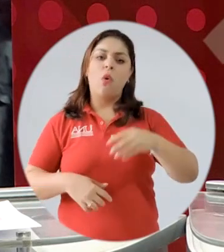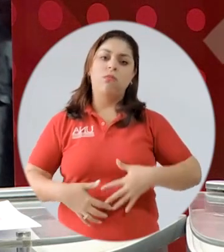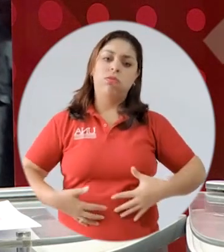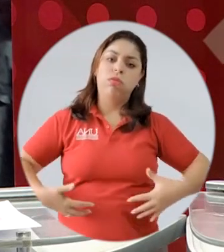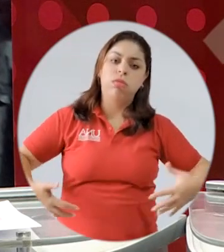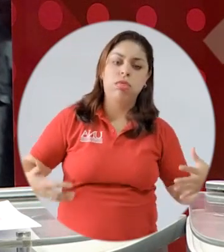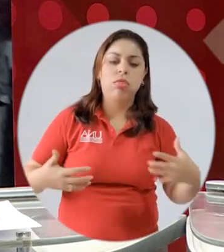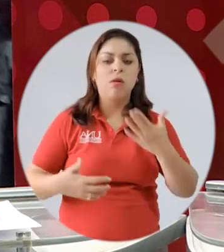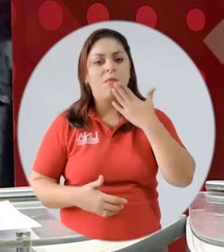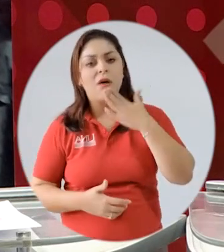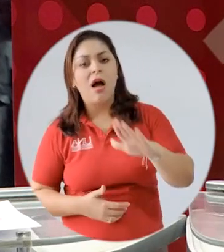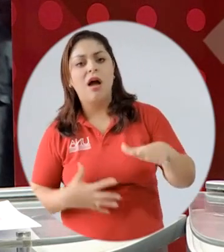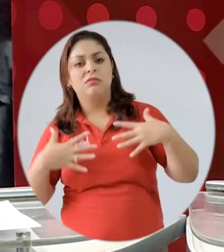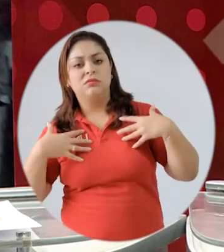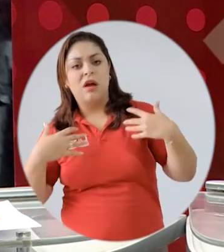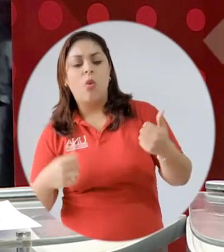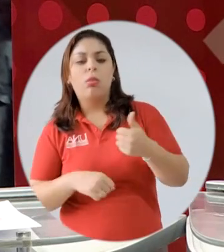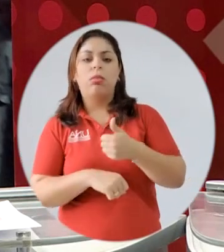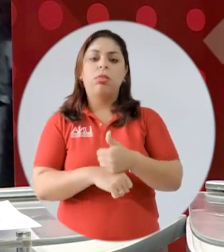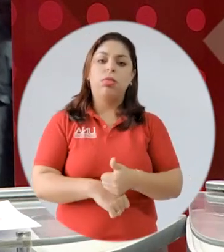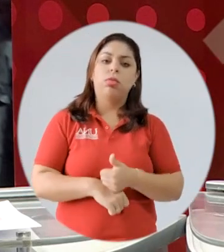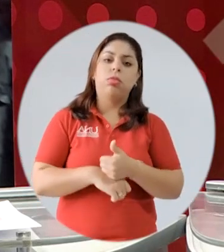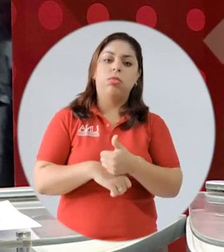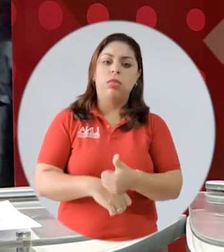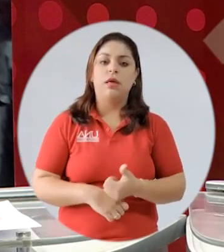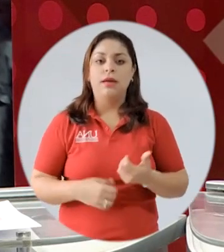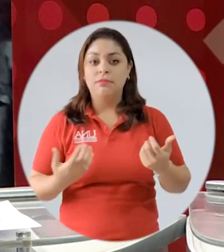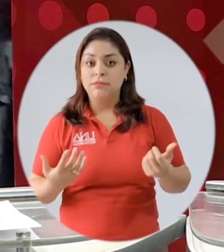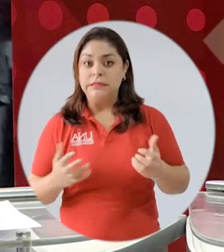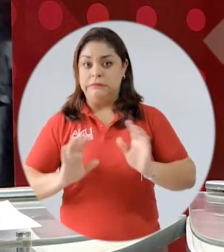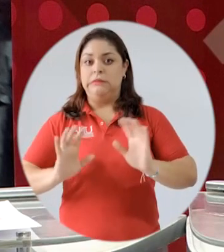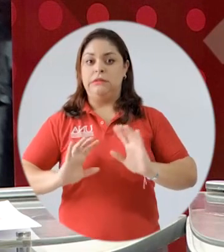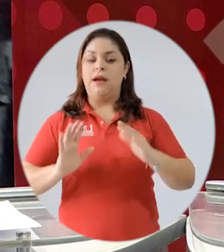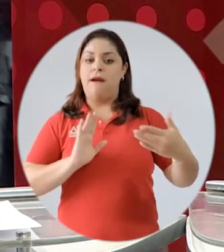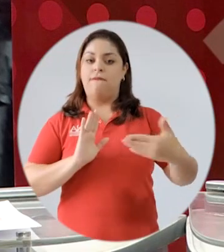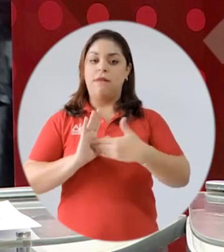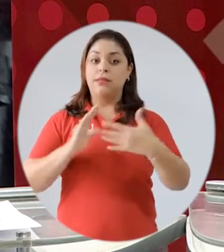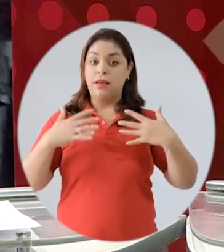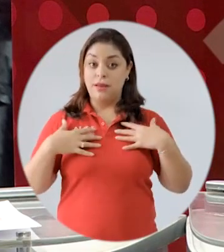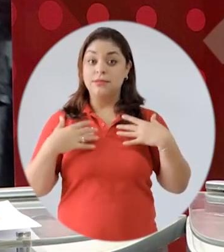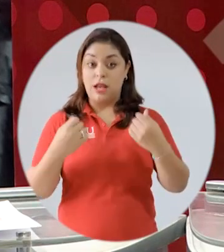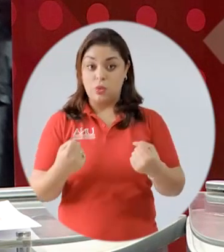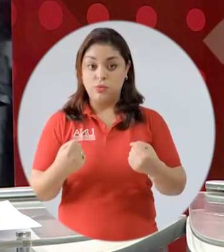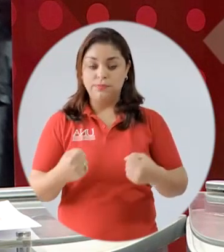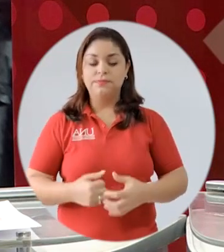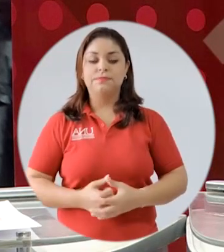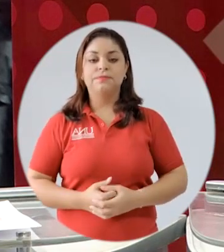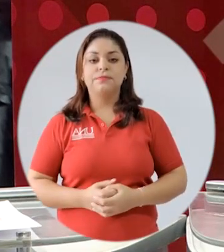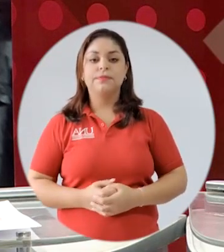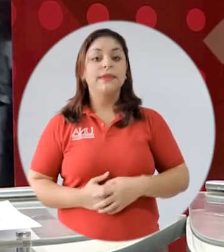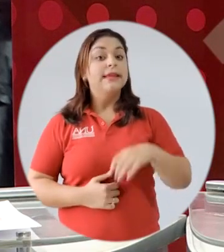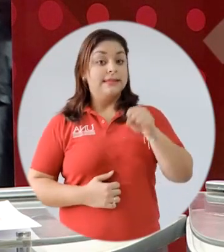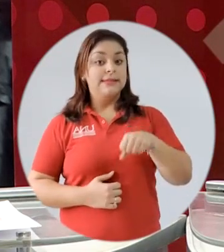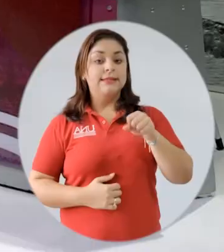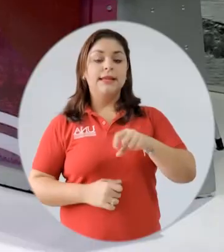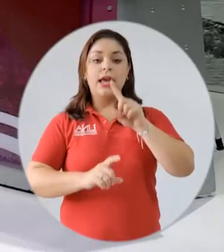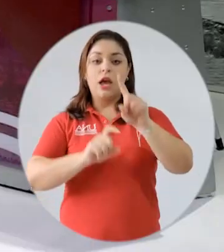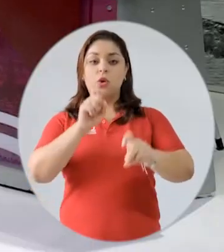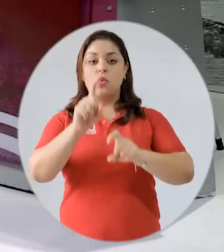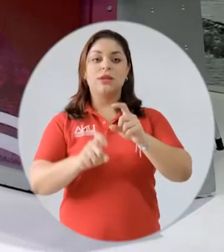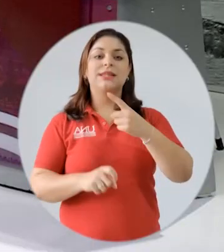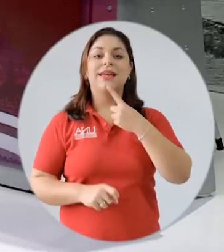primer momento, ¿verdad? Porque si lo vemos así, los cuidados son el centro, debemos ver los cuidados, y la pandemia así lo